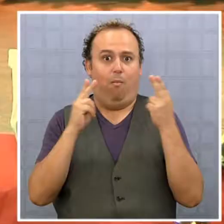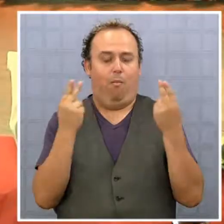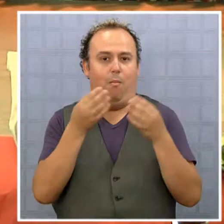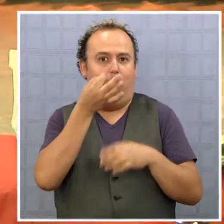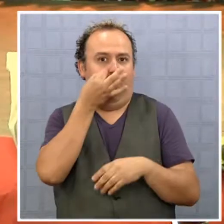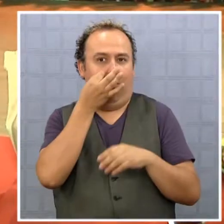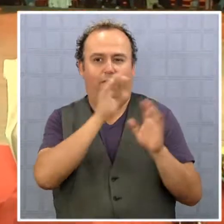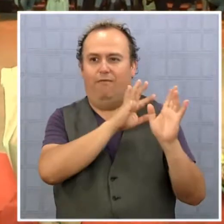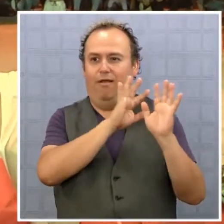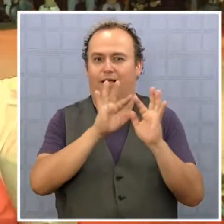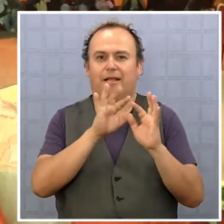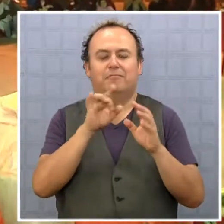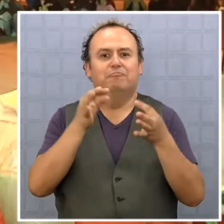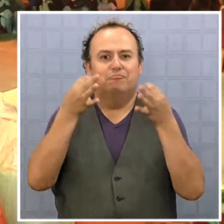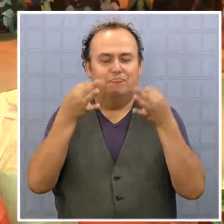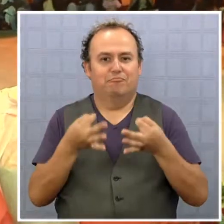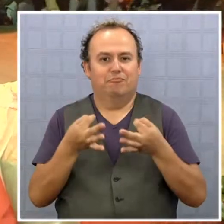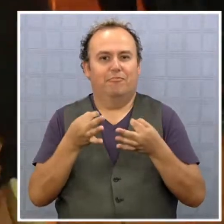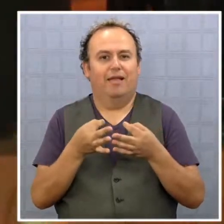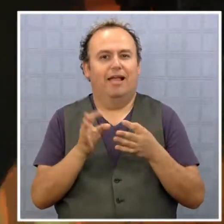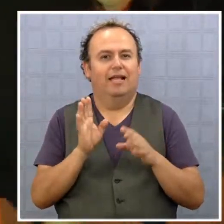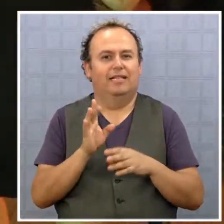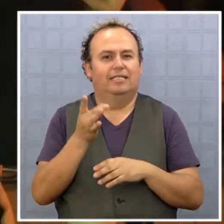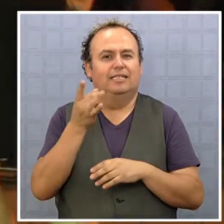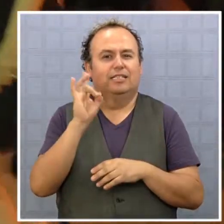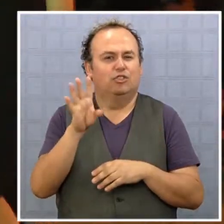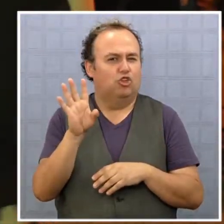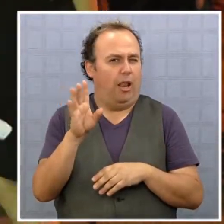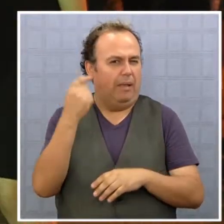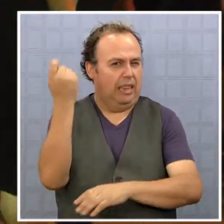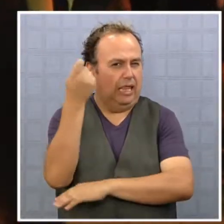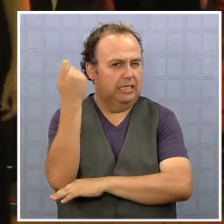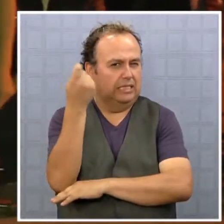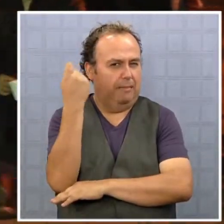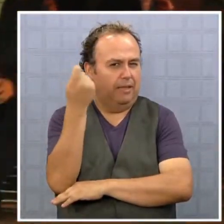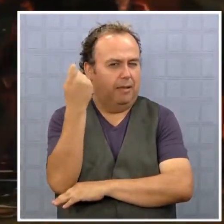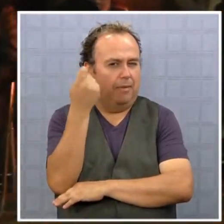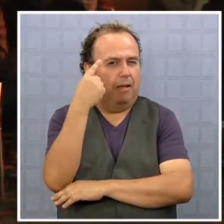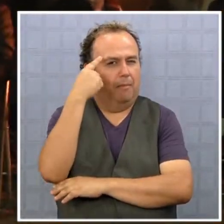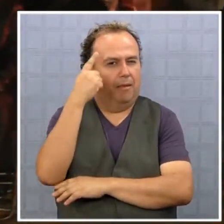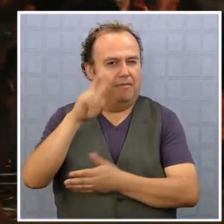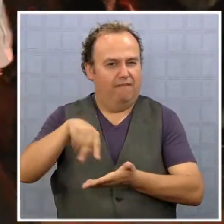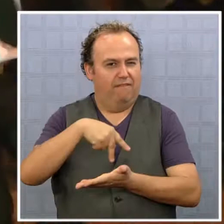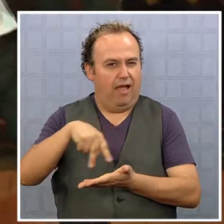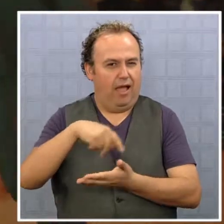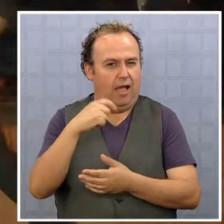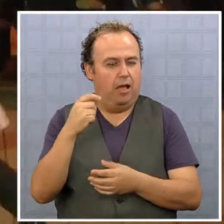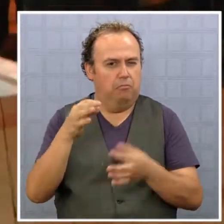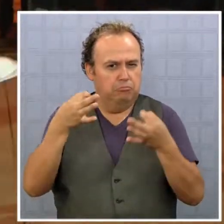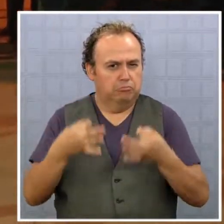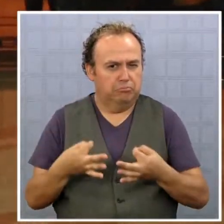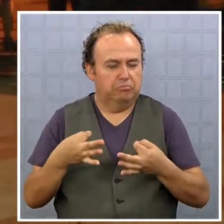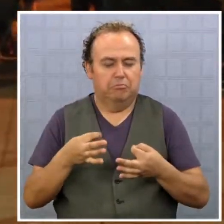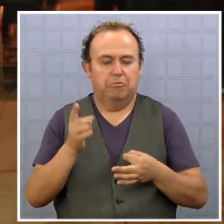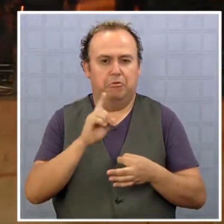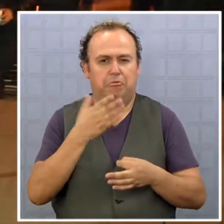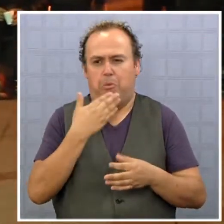con entusiasmo y dejó en claro que no solo en septiembre es época para bailar una buena